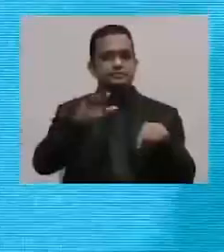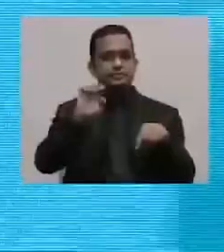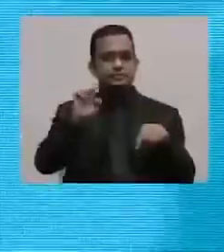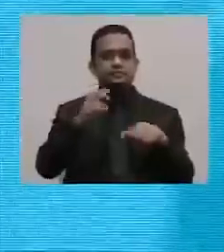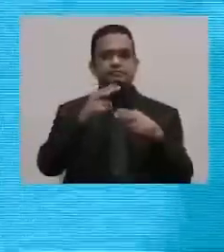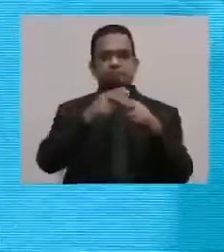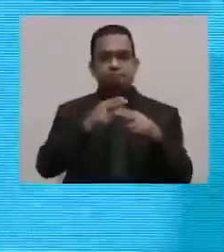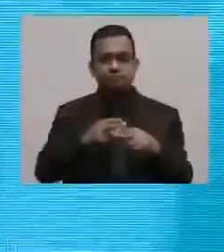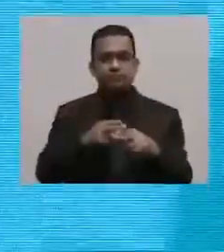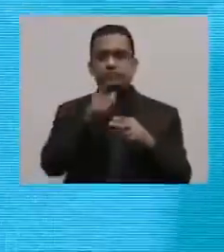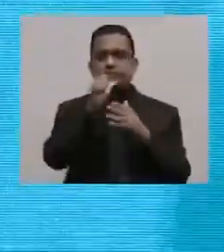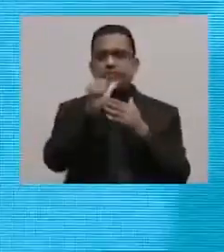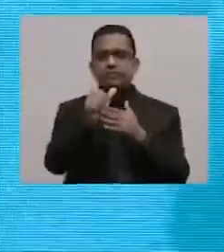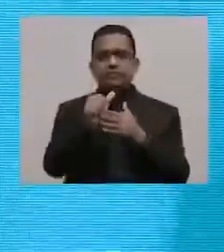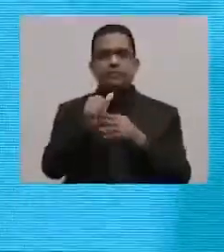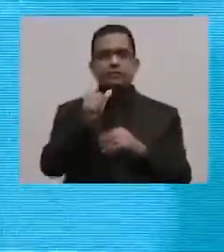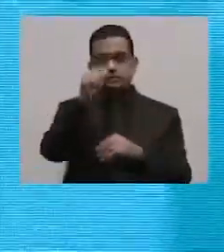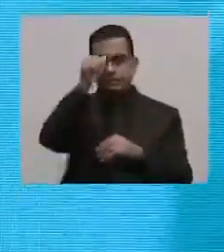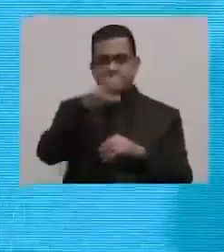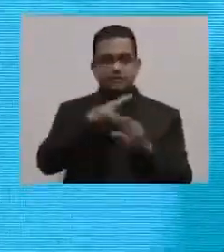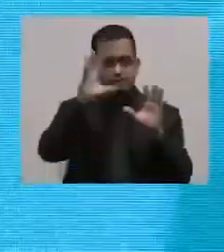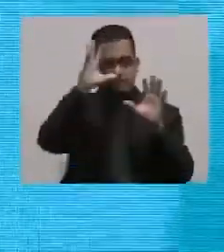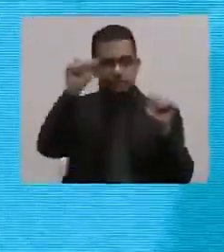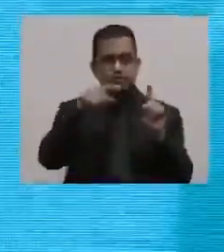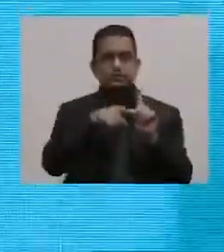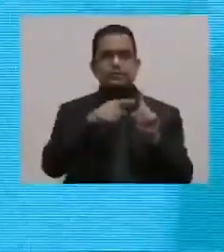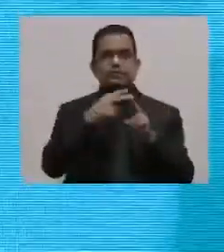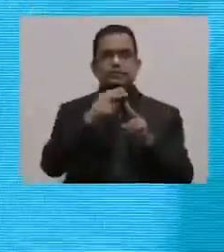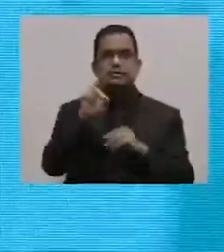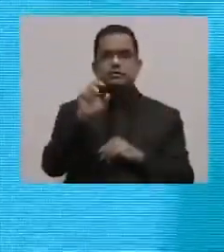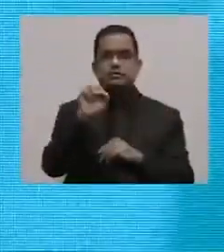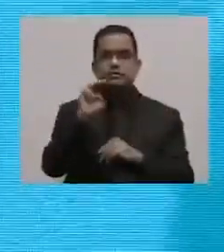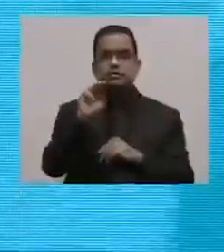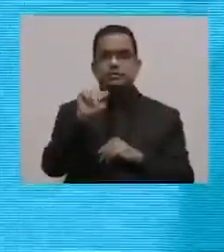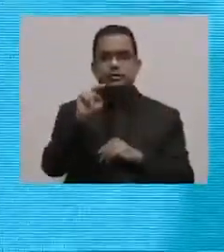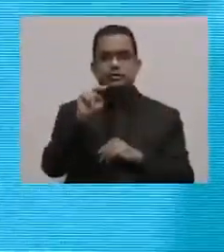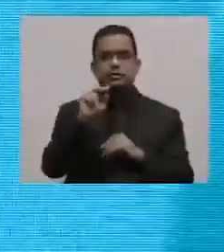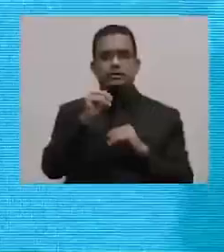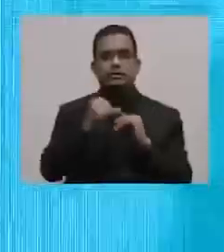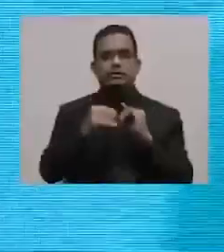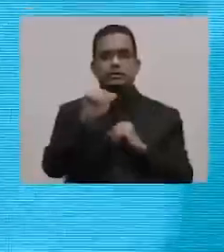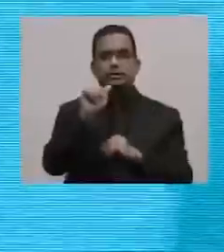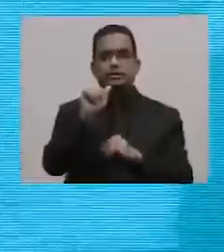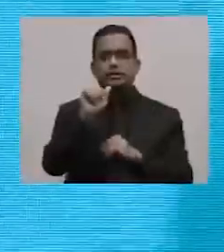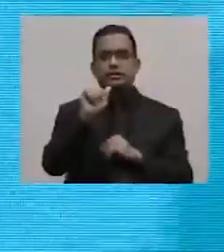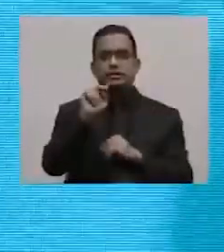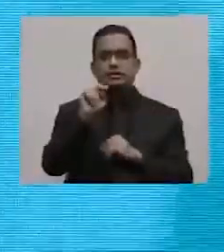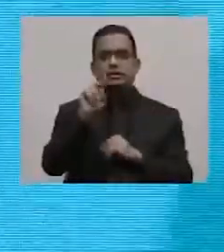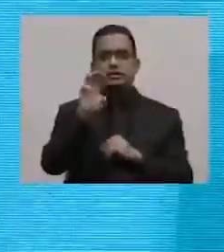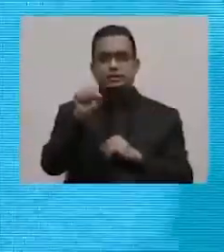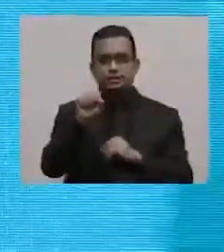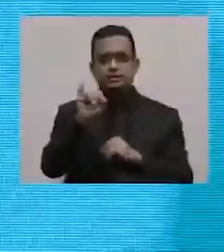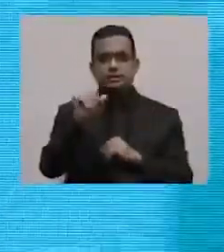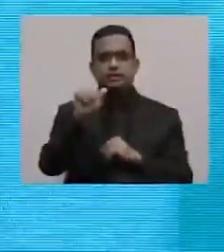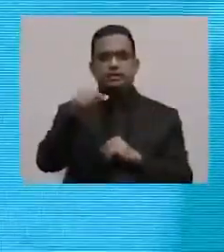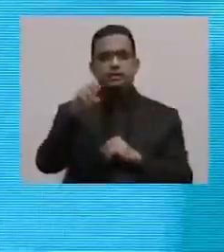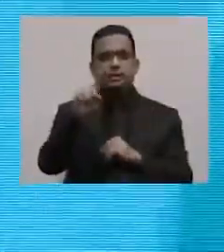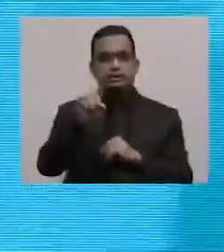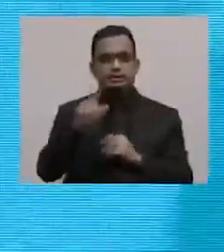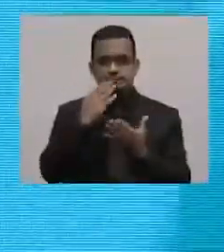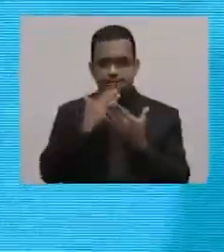Electoral, encabezada por nuestro señor presidente, el honorable magistrado Román Jaques Liranzo. Muy buenos días, señor